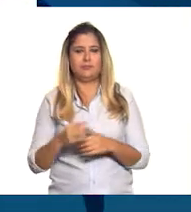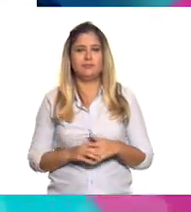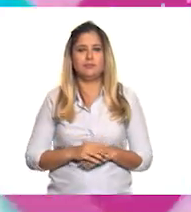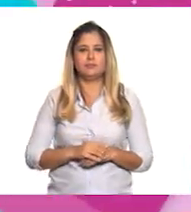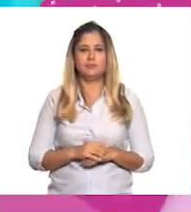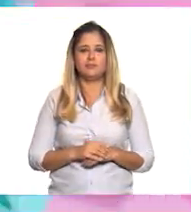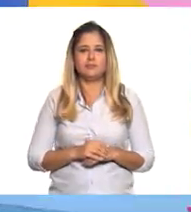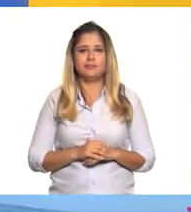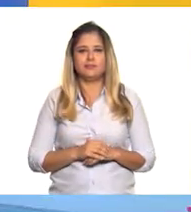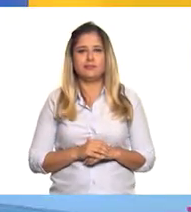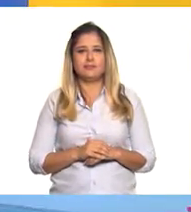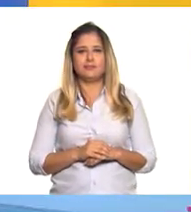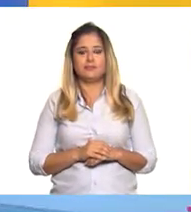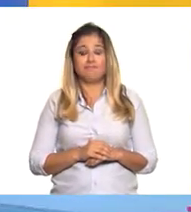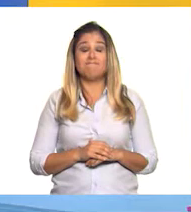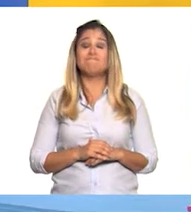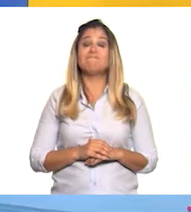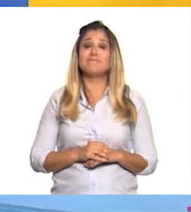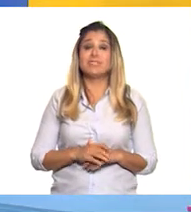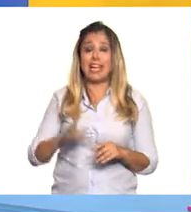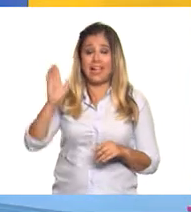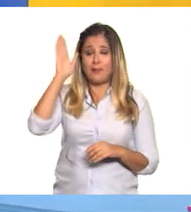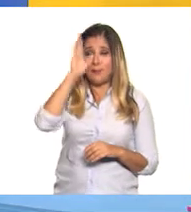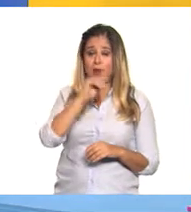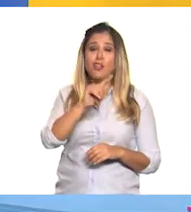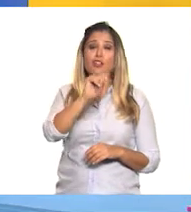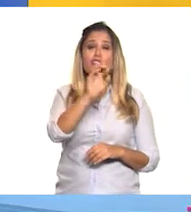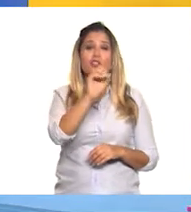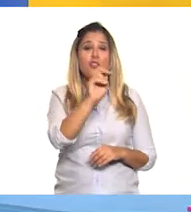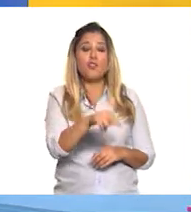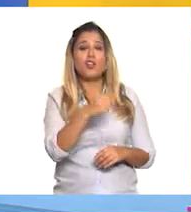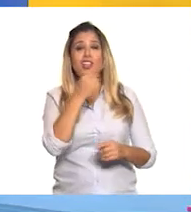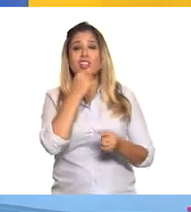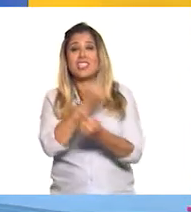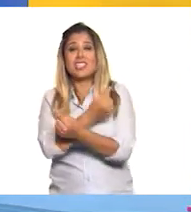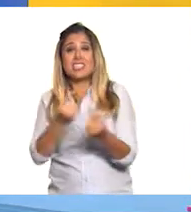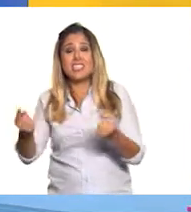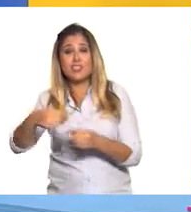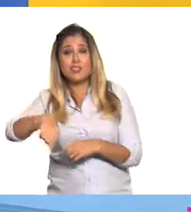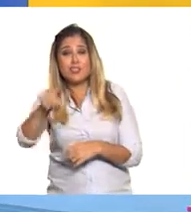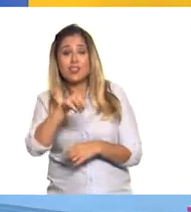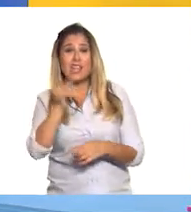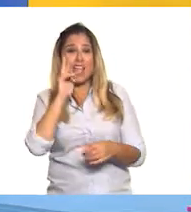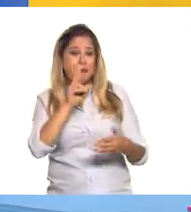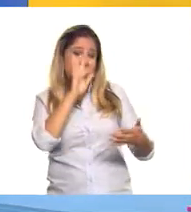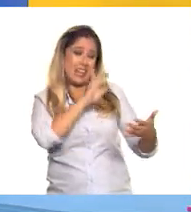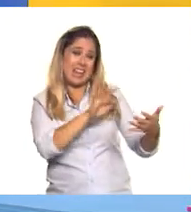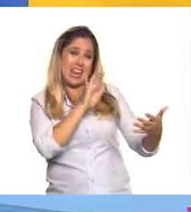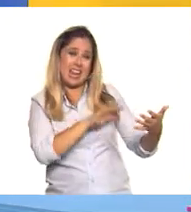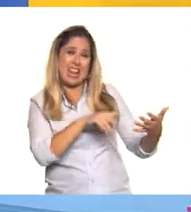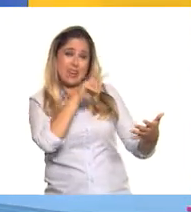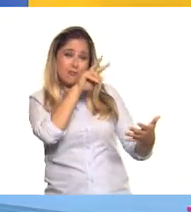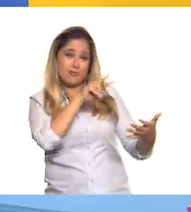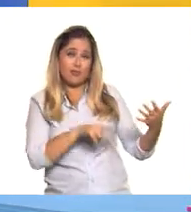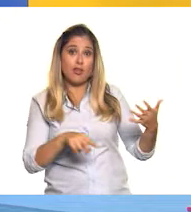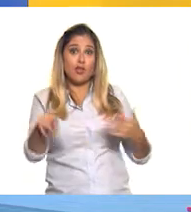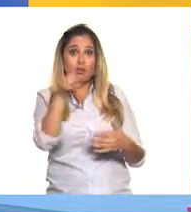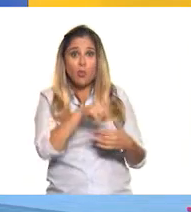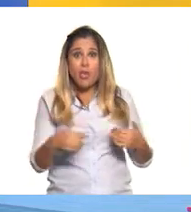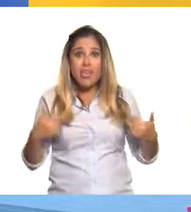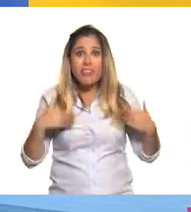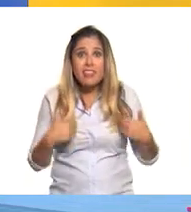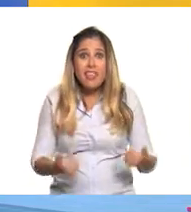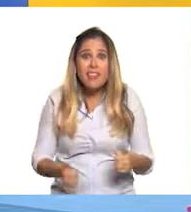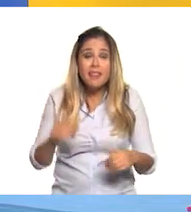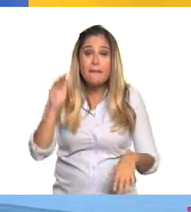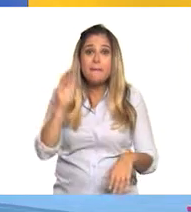2021. De acuerdo. Y bien, María, TON y niñas en casa, tras leer la nota informativa, ¿comprenden de manera más